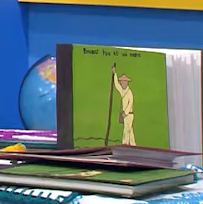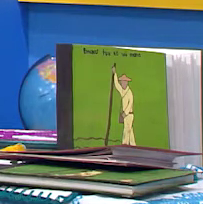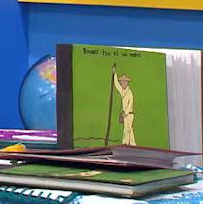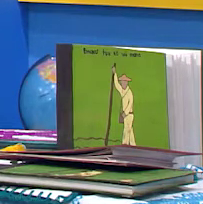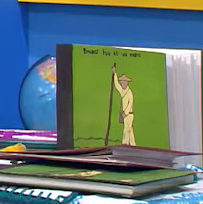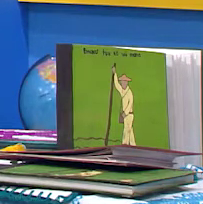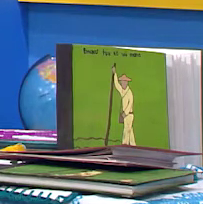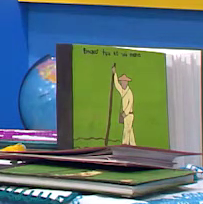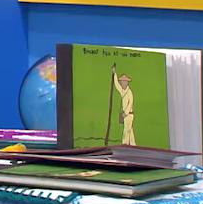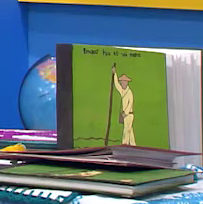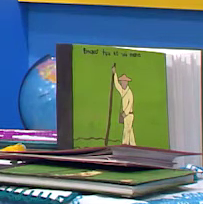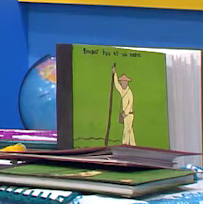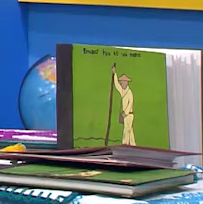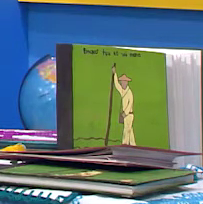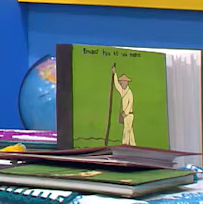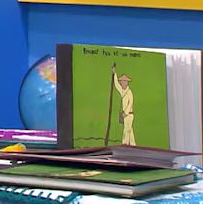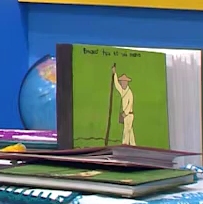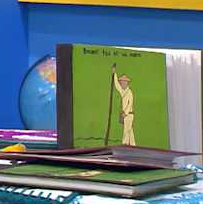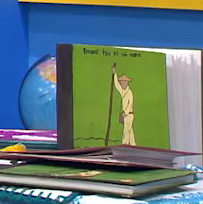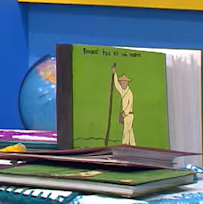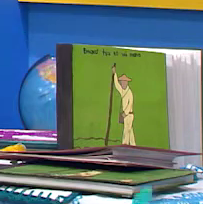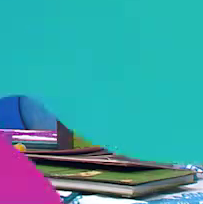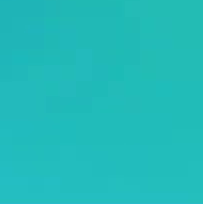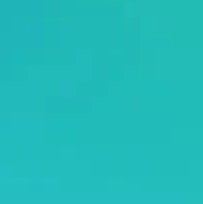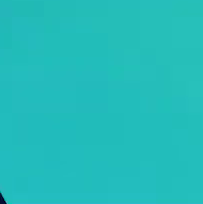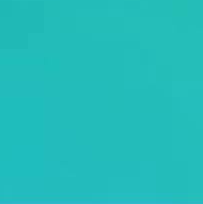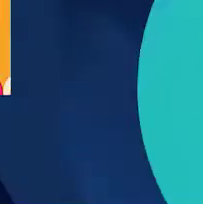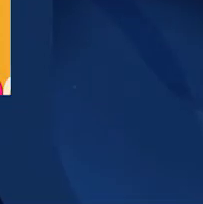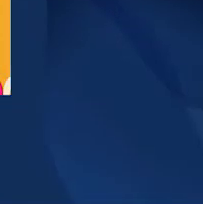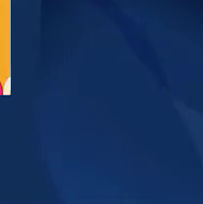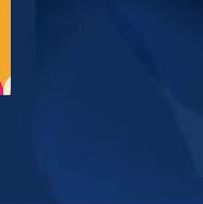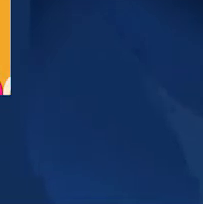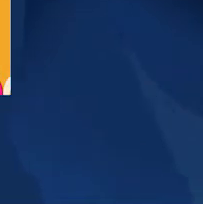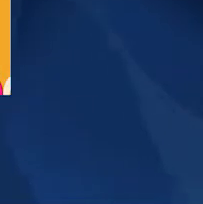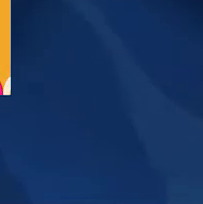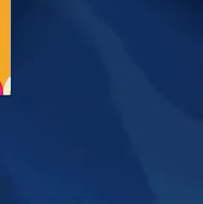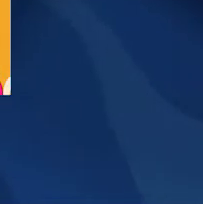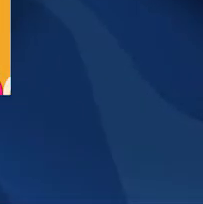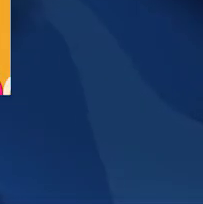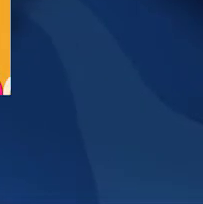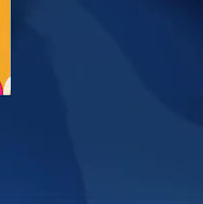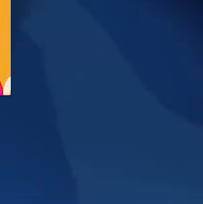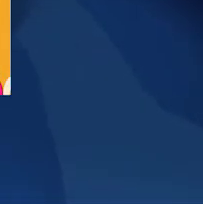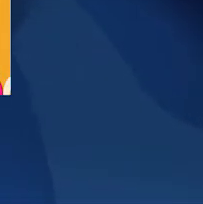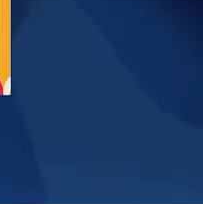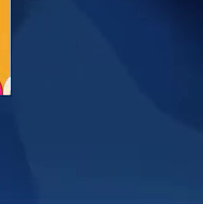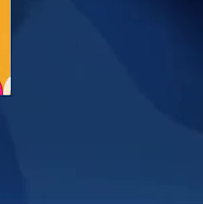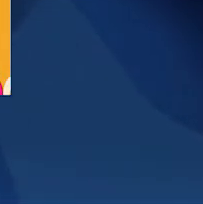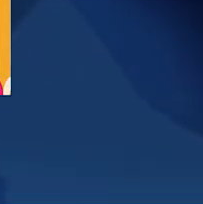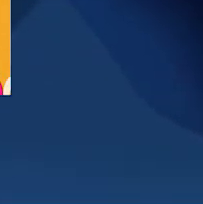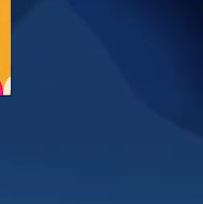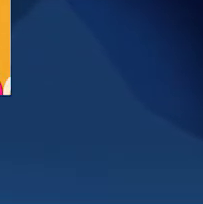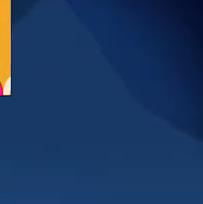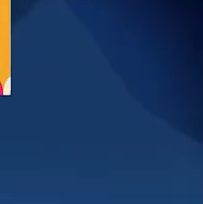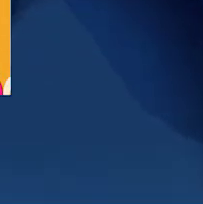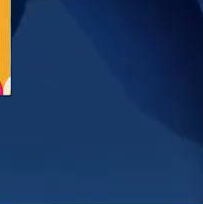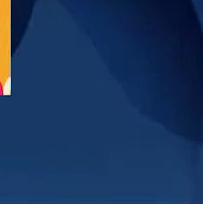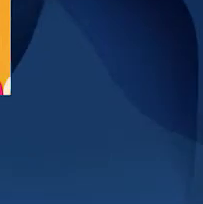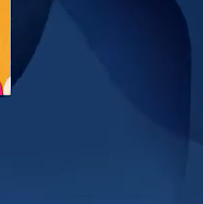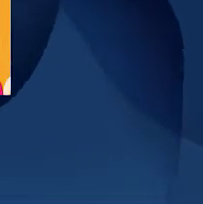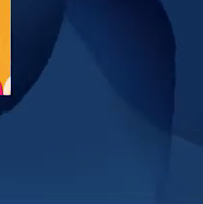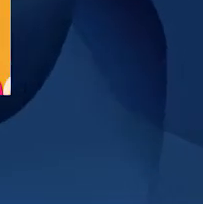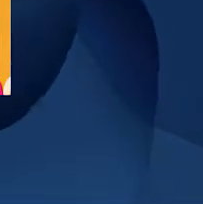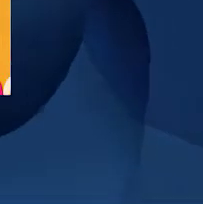con sonsi, esmo Roy cuenta cuento. Esta es la historia de un niño llamado Roy. Era